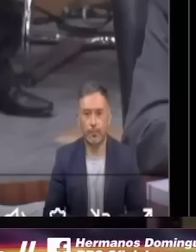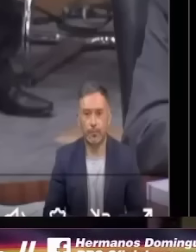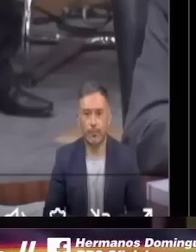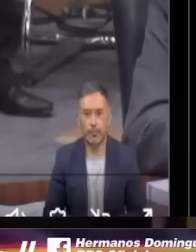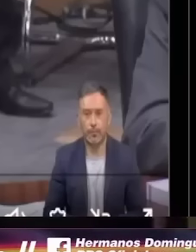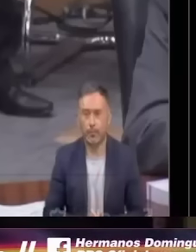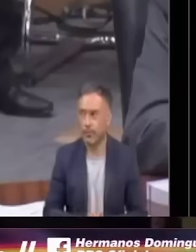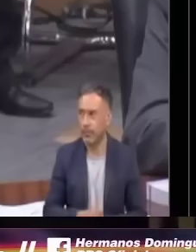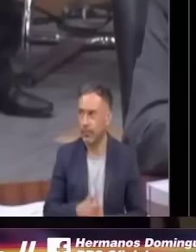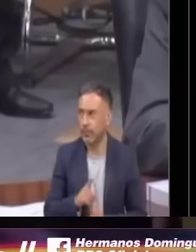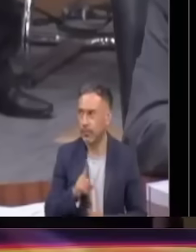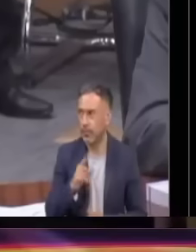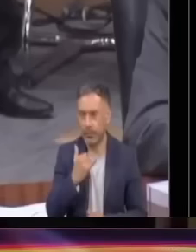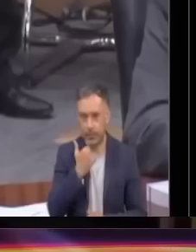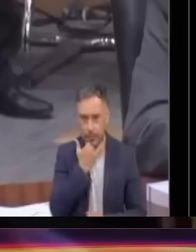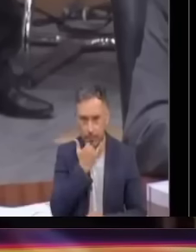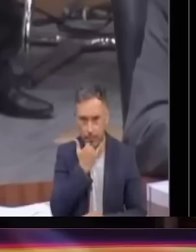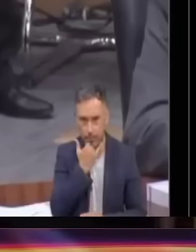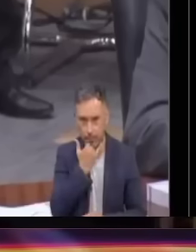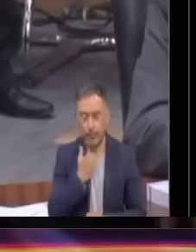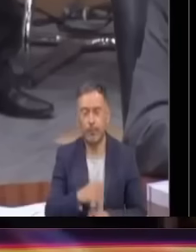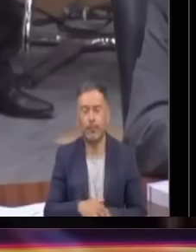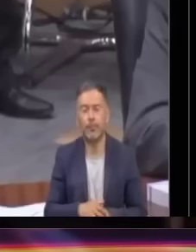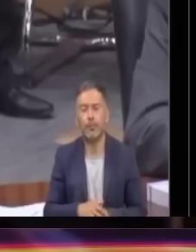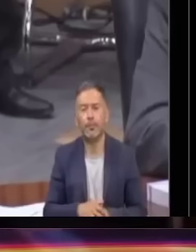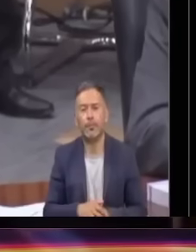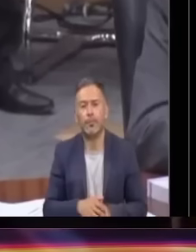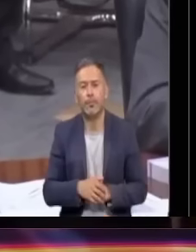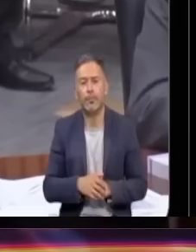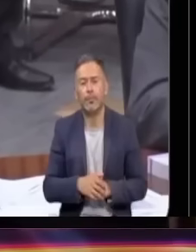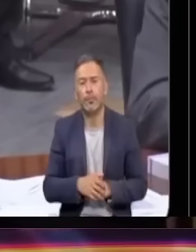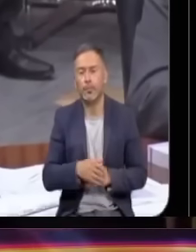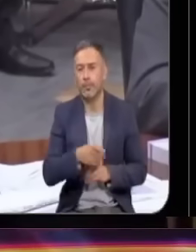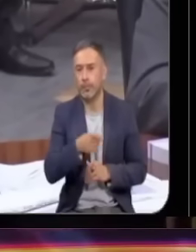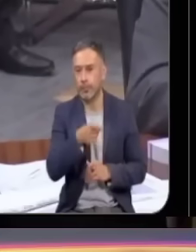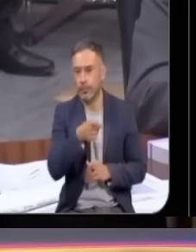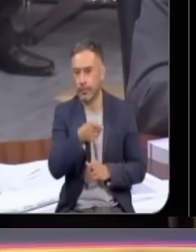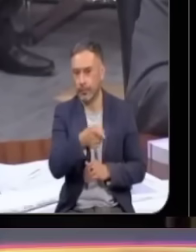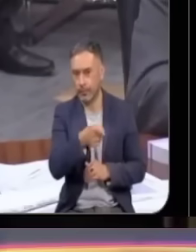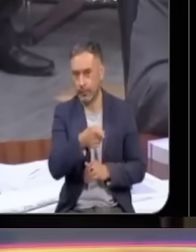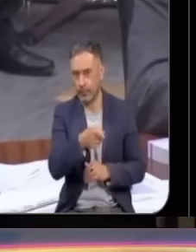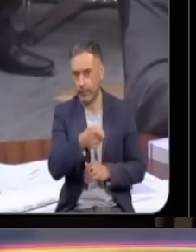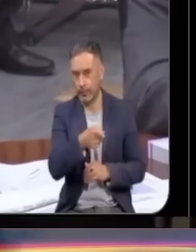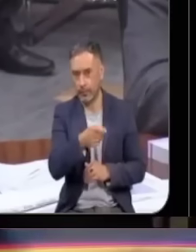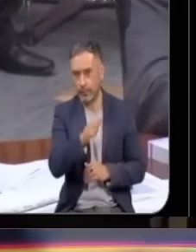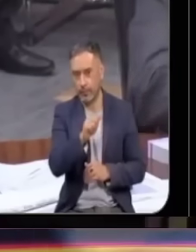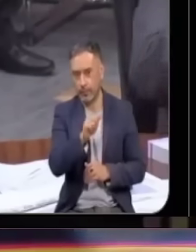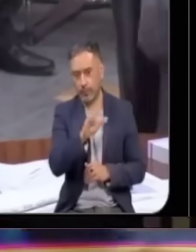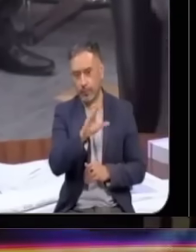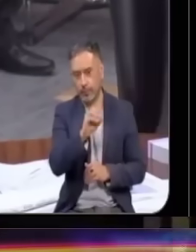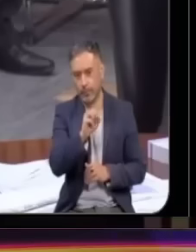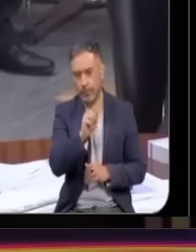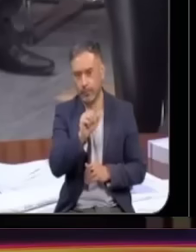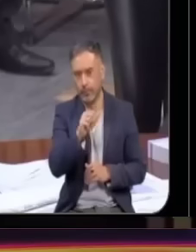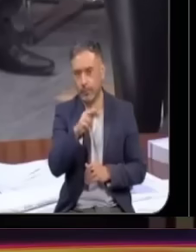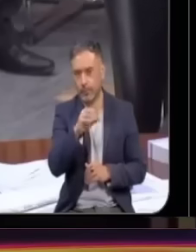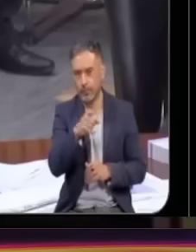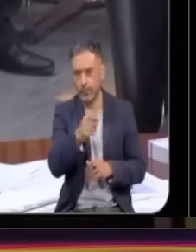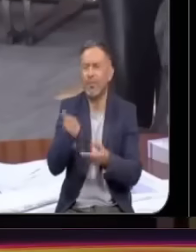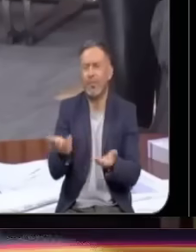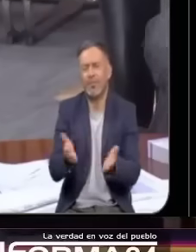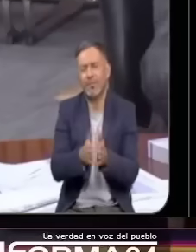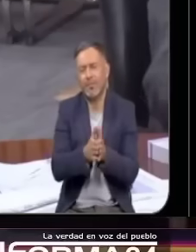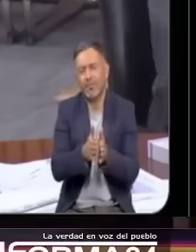trapitos sucios. Es de mucha sorpresa la actitud del representante Acosta Naranjo, que ahora se la pasa defendiendo al